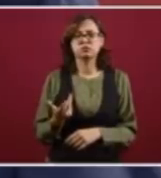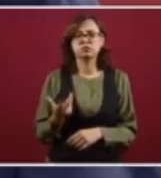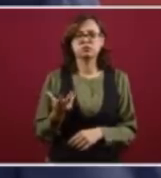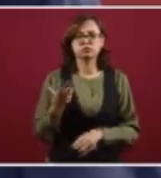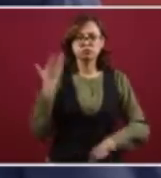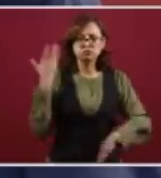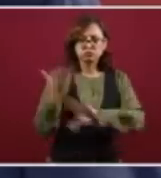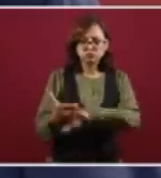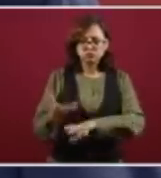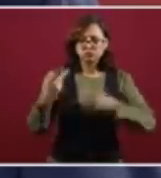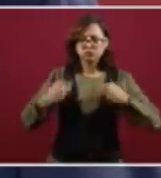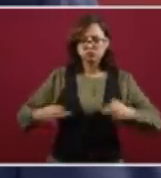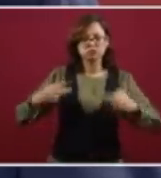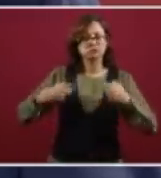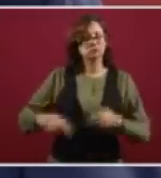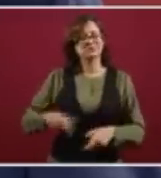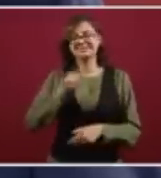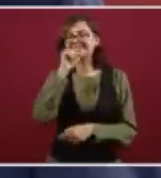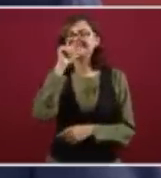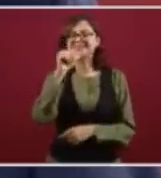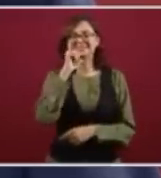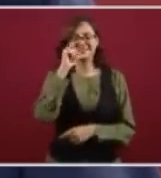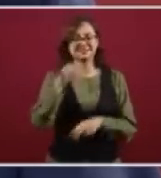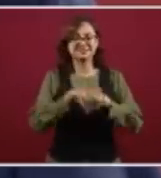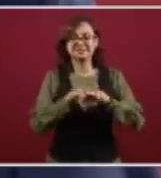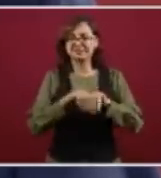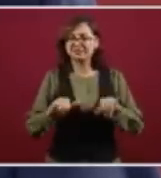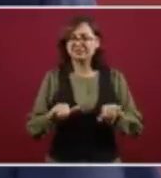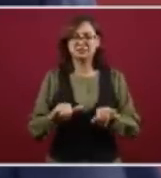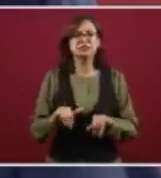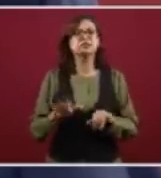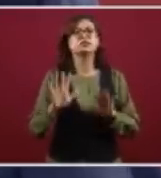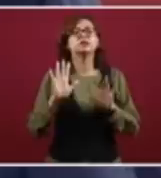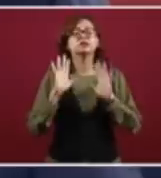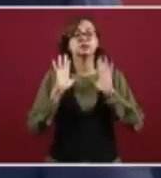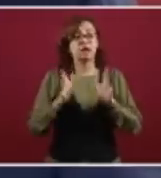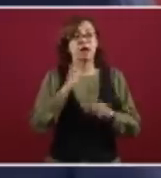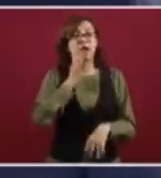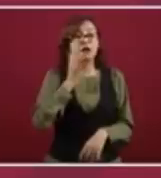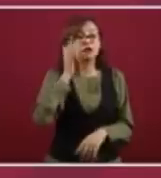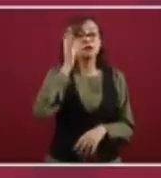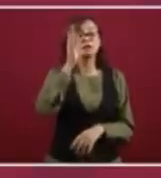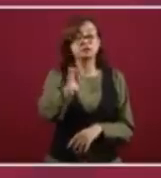afectar a los trabajadores. Y de una vez lo digo, no va